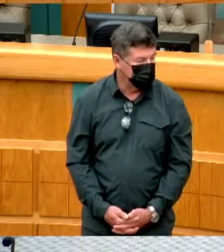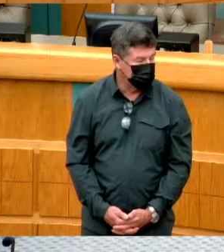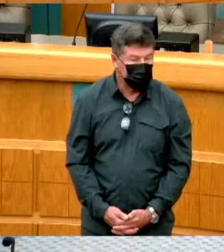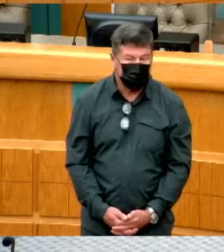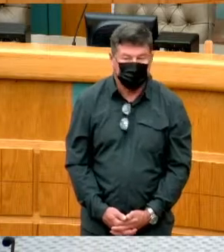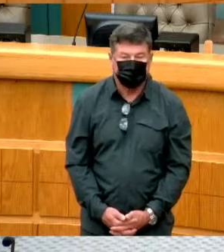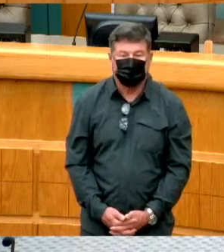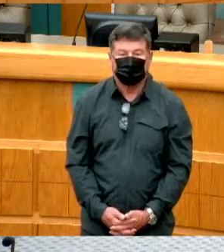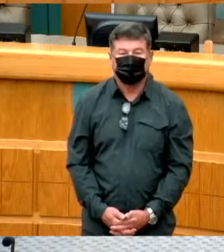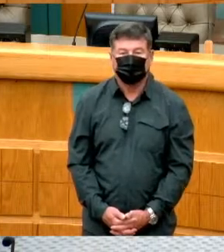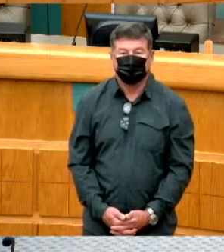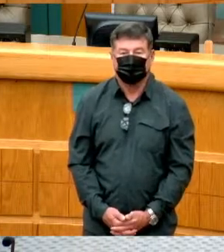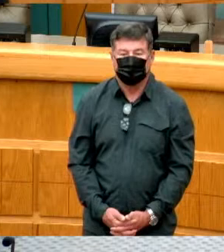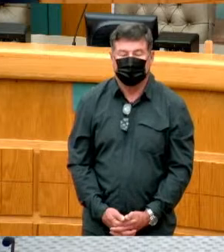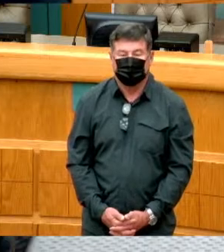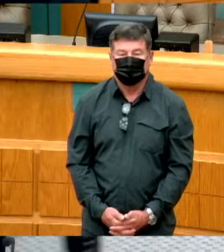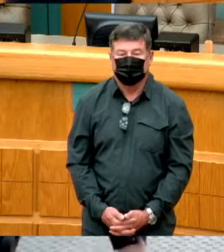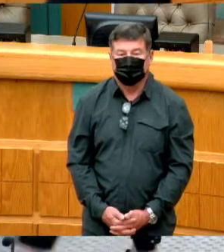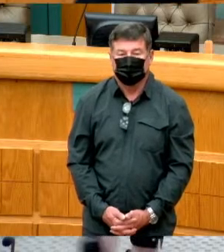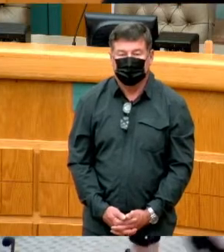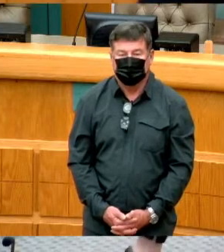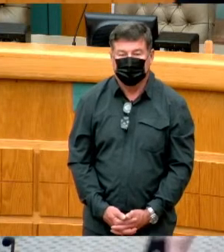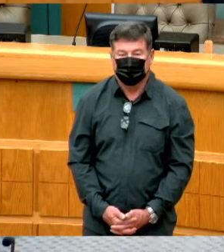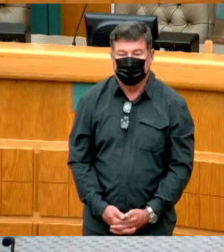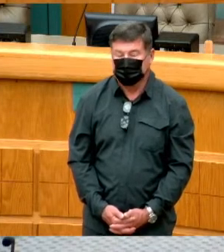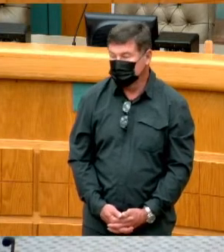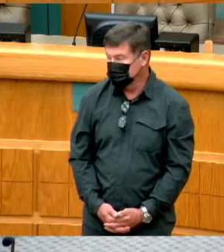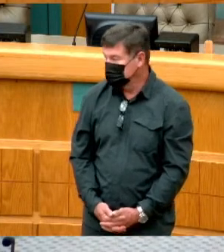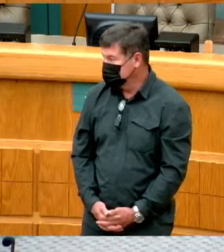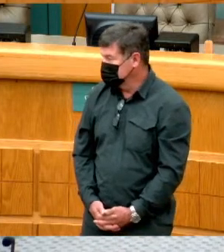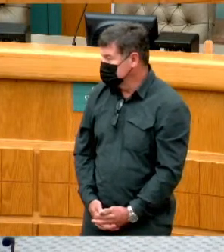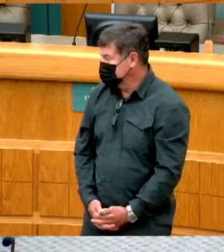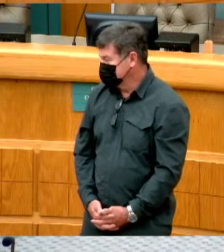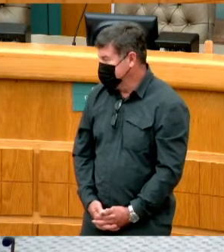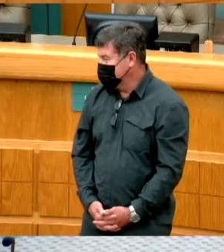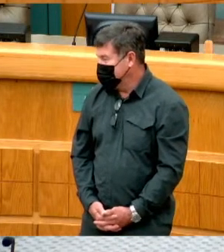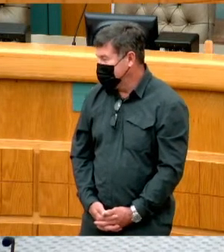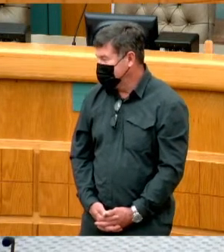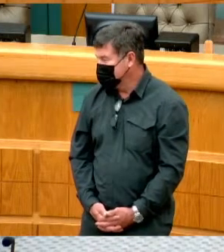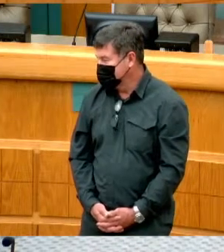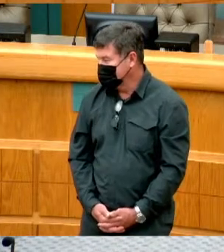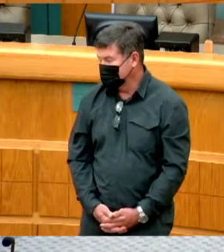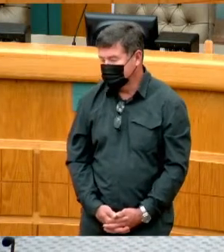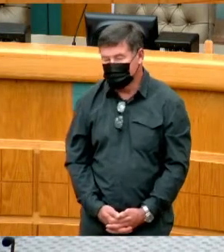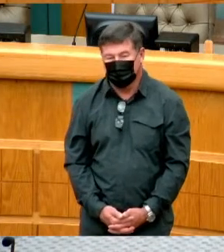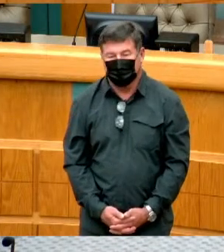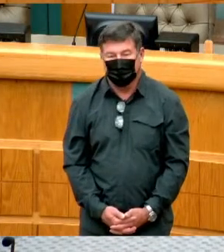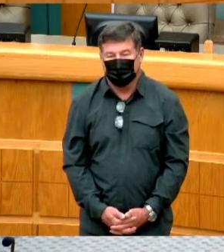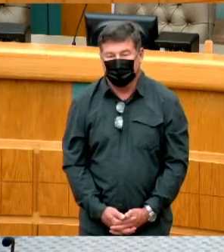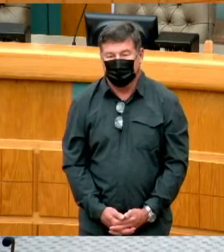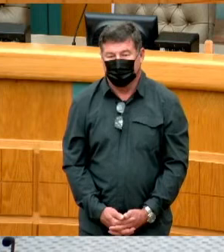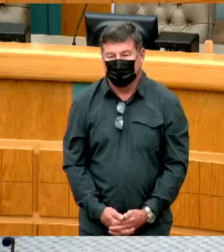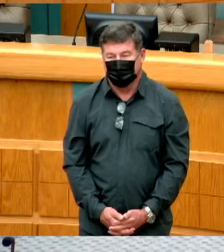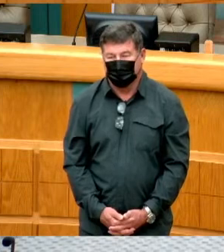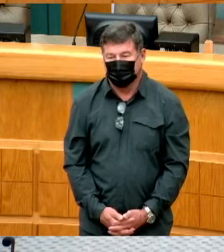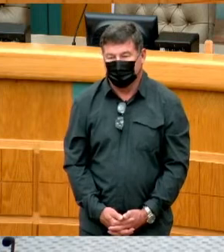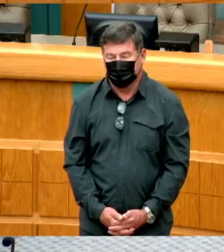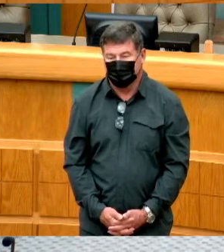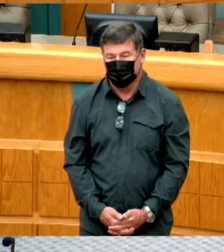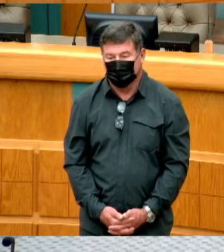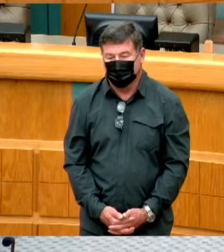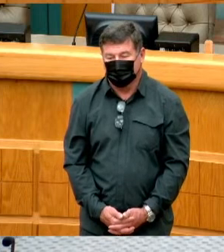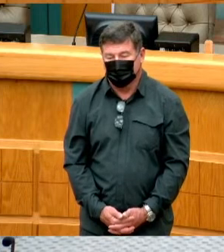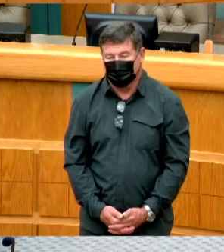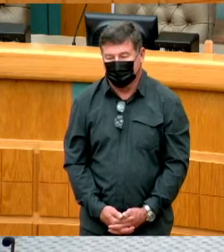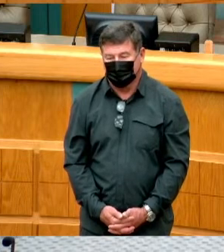personas que tienen más de 65 años y una condición física complicada es enorme. El condado de Nueces tiene aproximadamente un 50% más